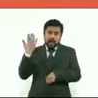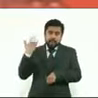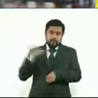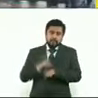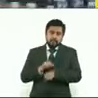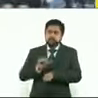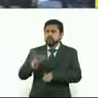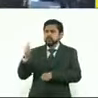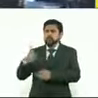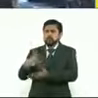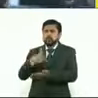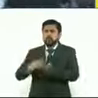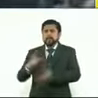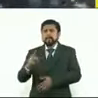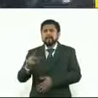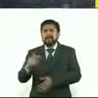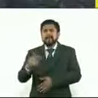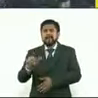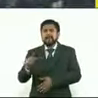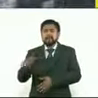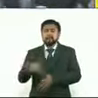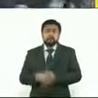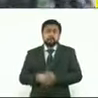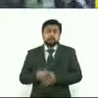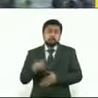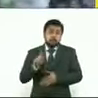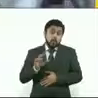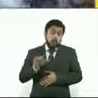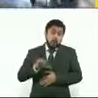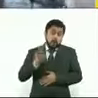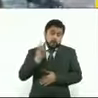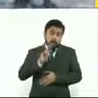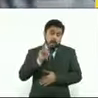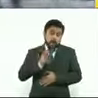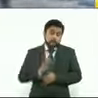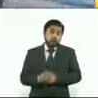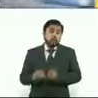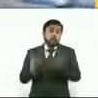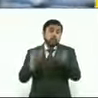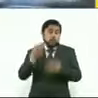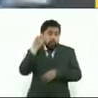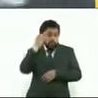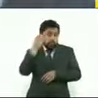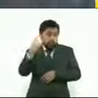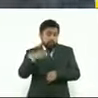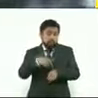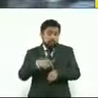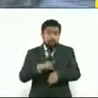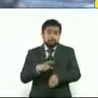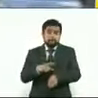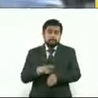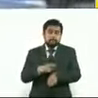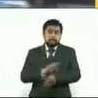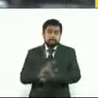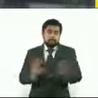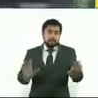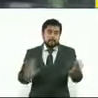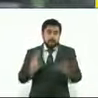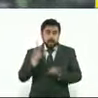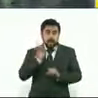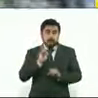Praga. Vamos a ver en qué tiempo va a detener finalmente el cronómetro